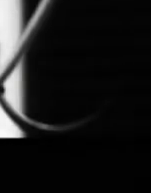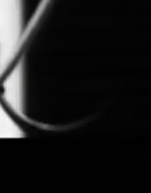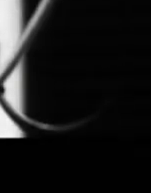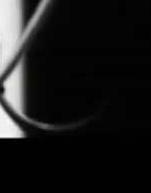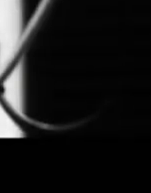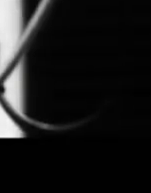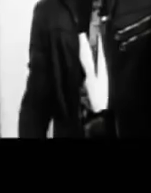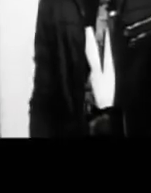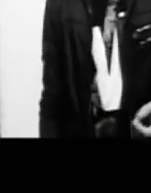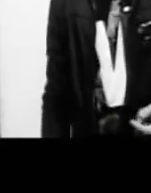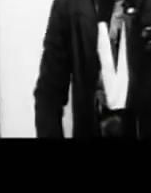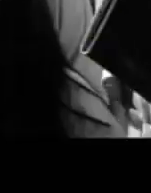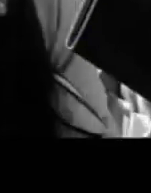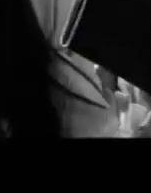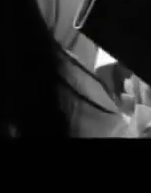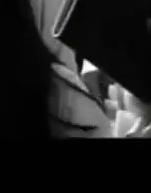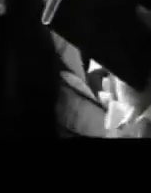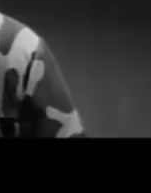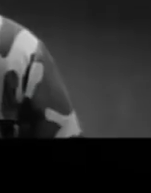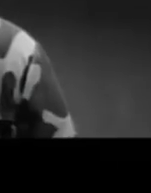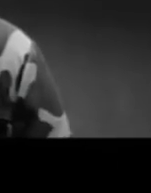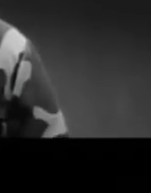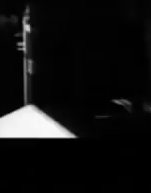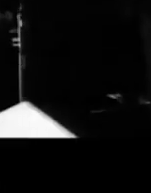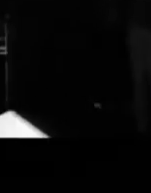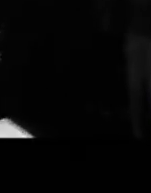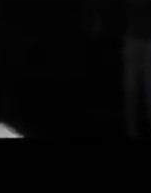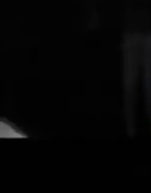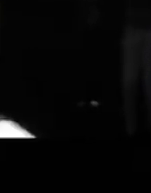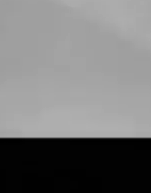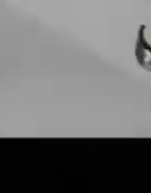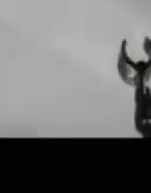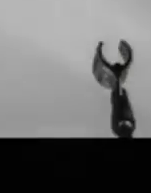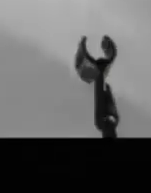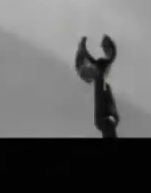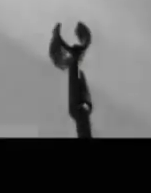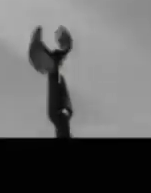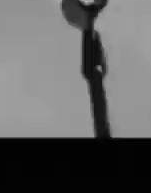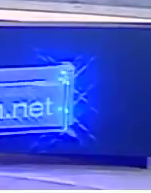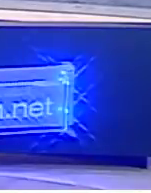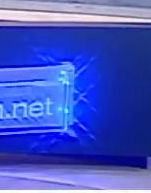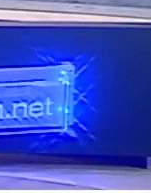vida y es por ti que este mundo me cambió.